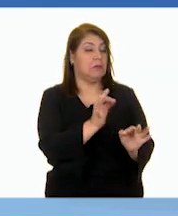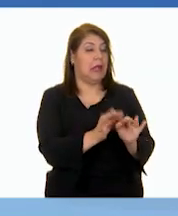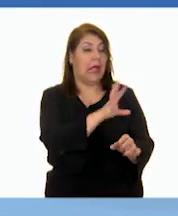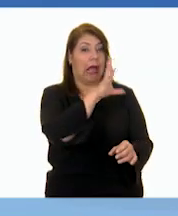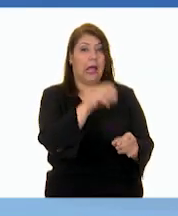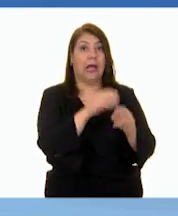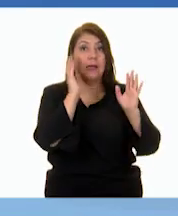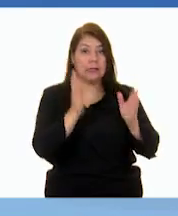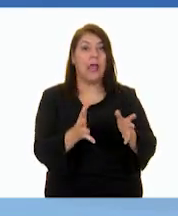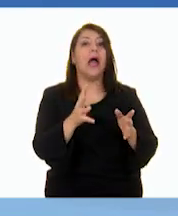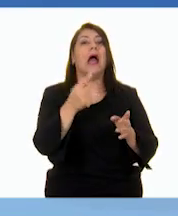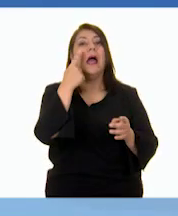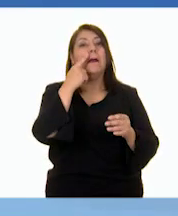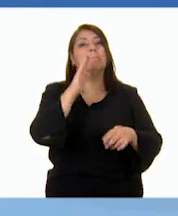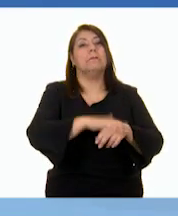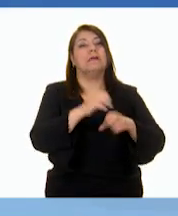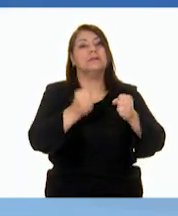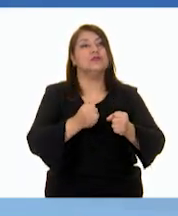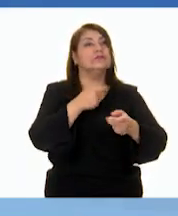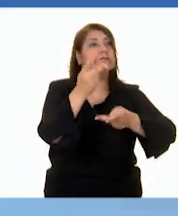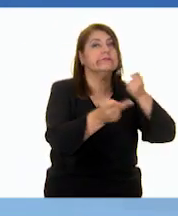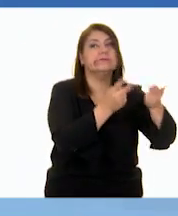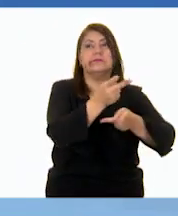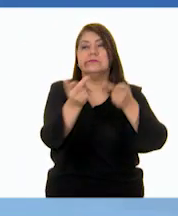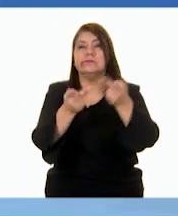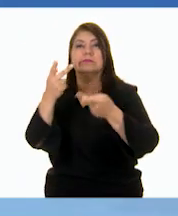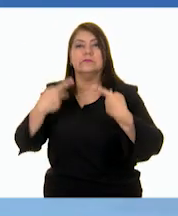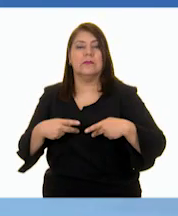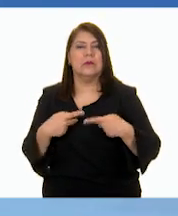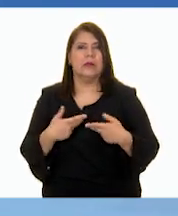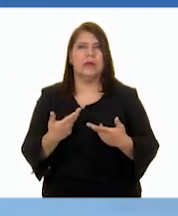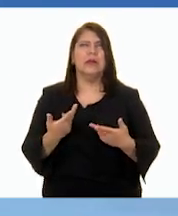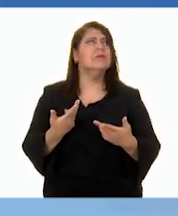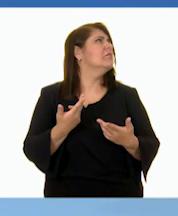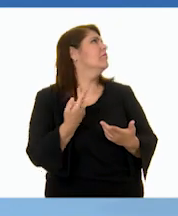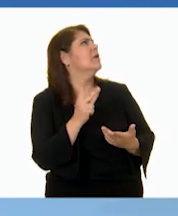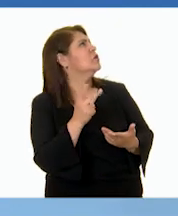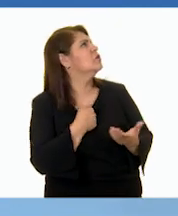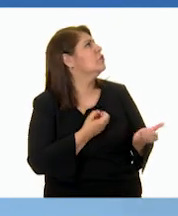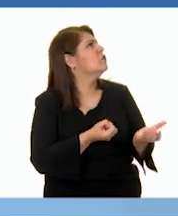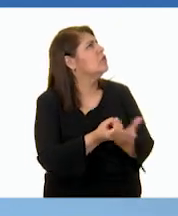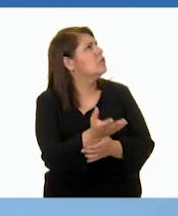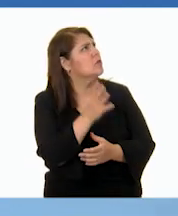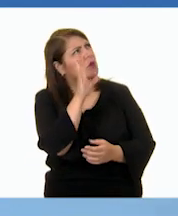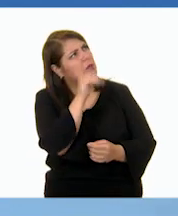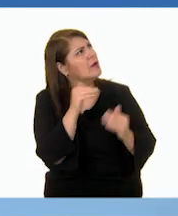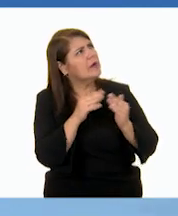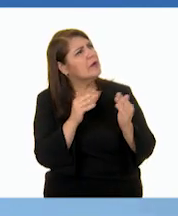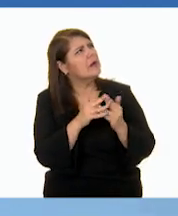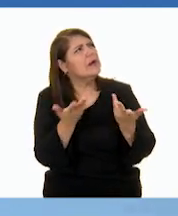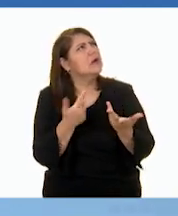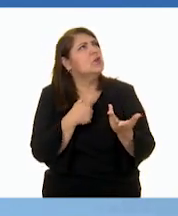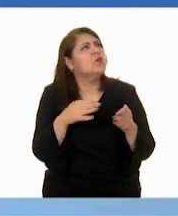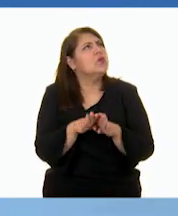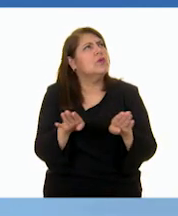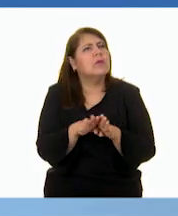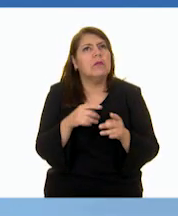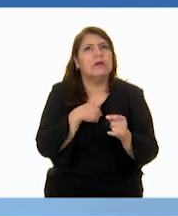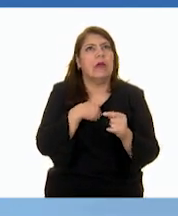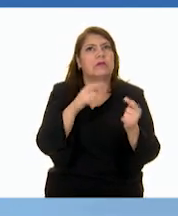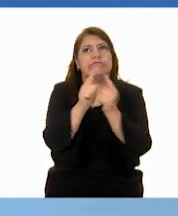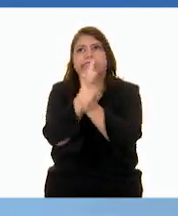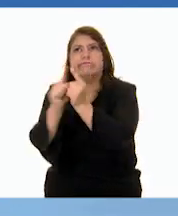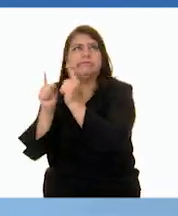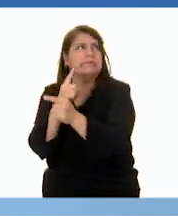Maestro, me preocupa mucho cómo vamos a poder hacerlo. No podemos salir de casa ni ver a tanta